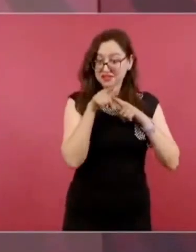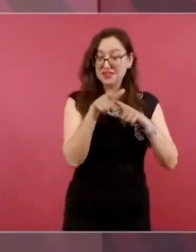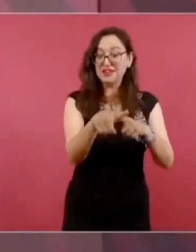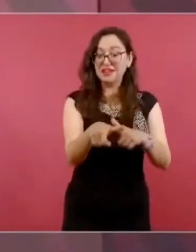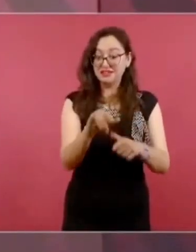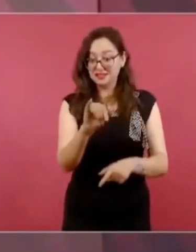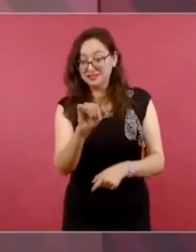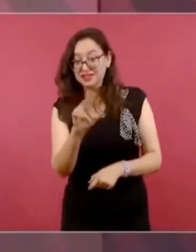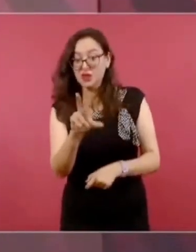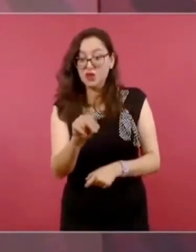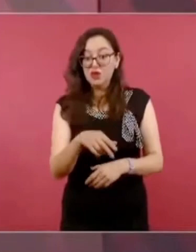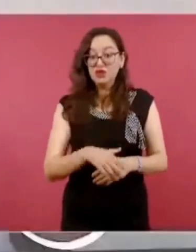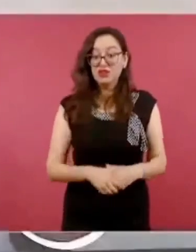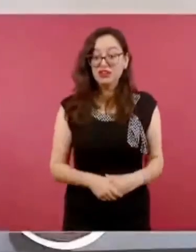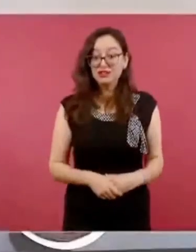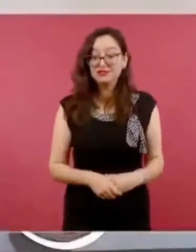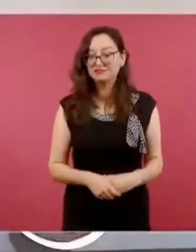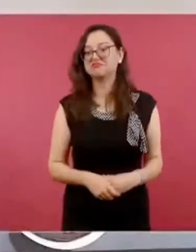Él gobierna.